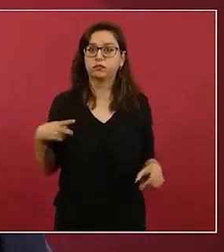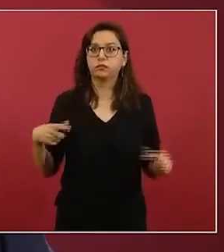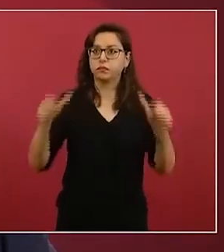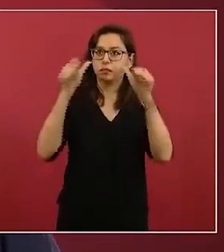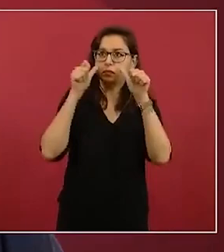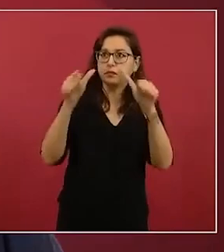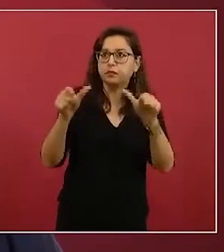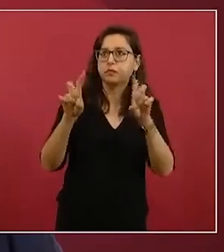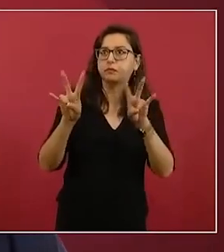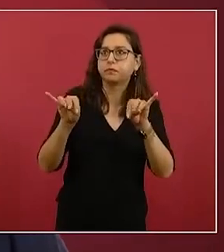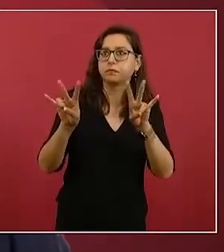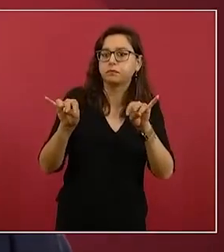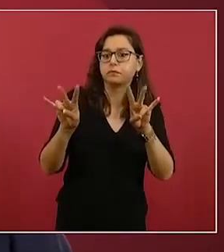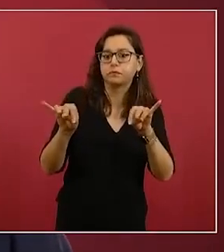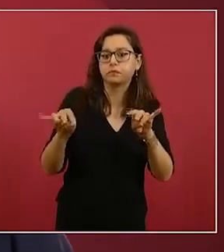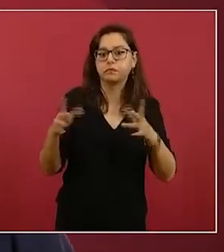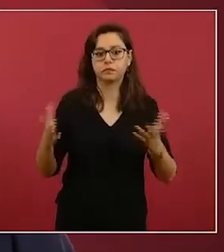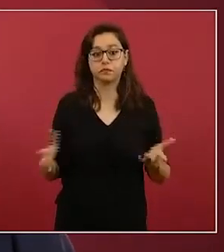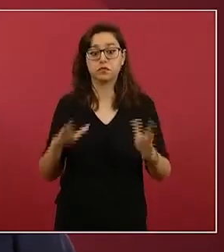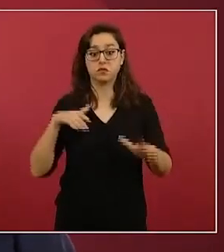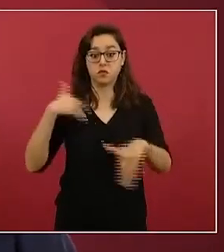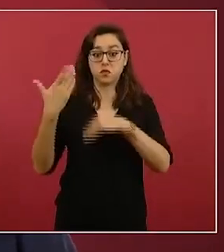porque se van a abrir debates